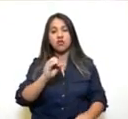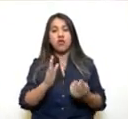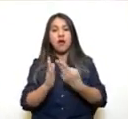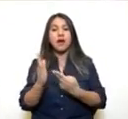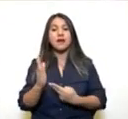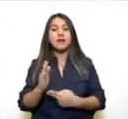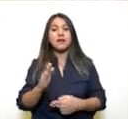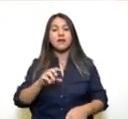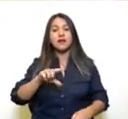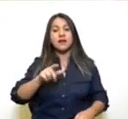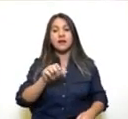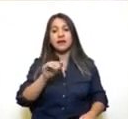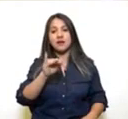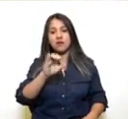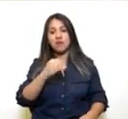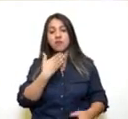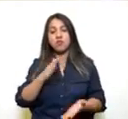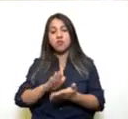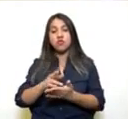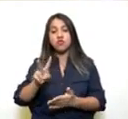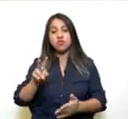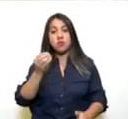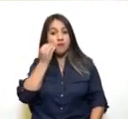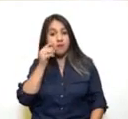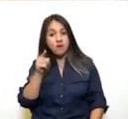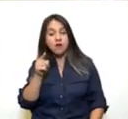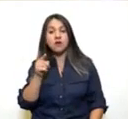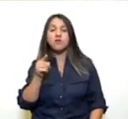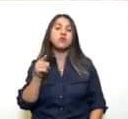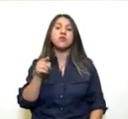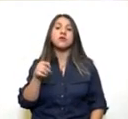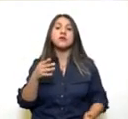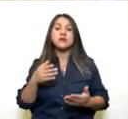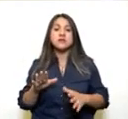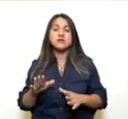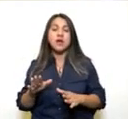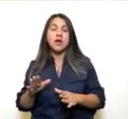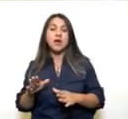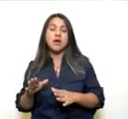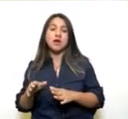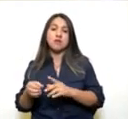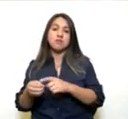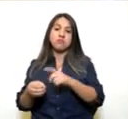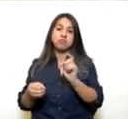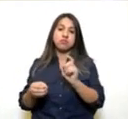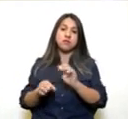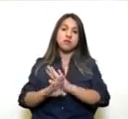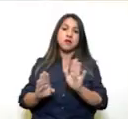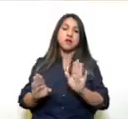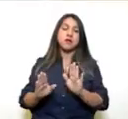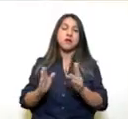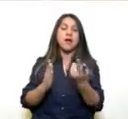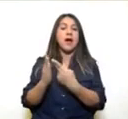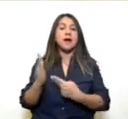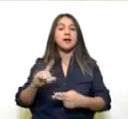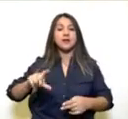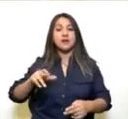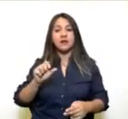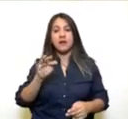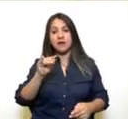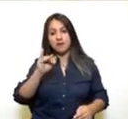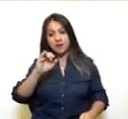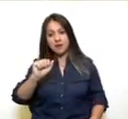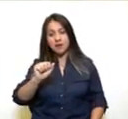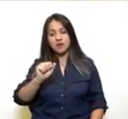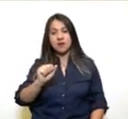cuando se murió su padre él se tuvo que salir de no terminó de estudiar en la artes gráficas mi hermanos